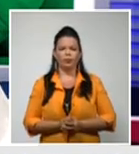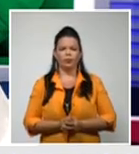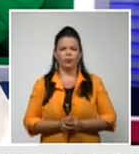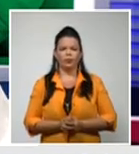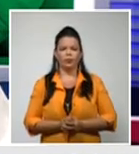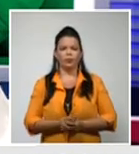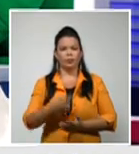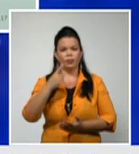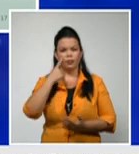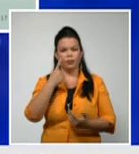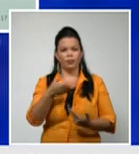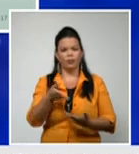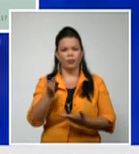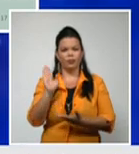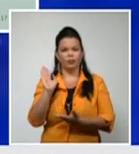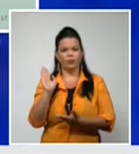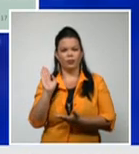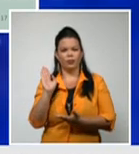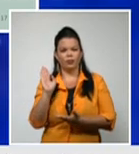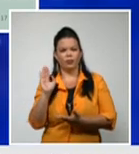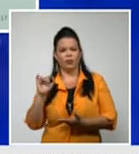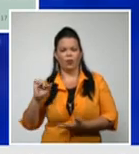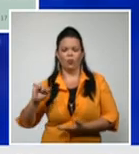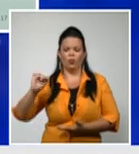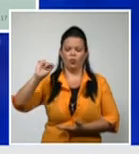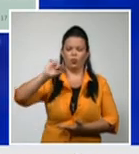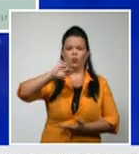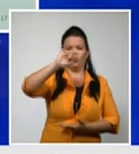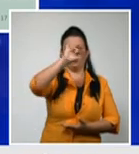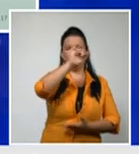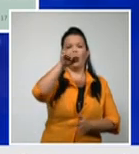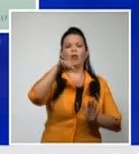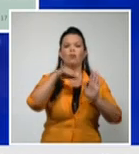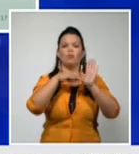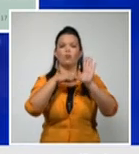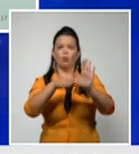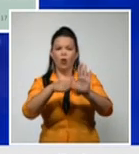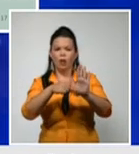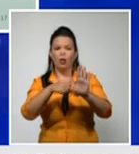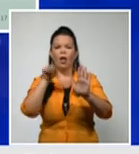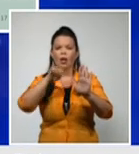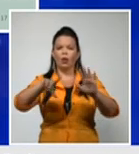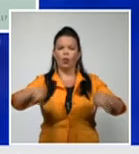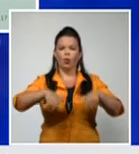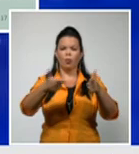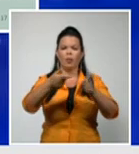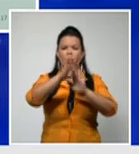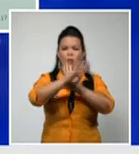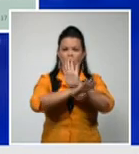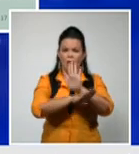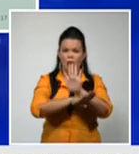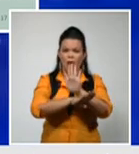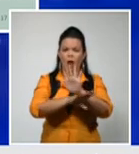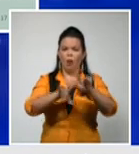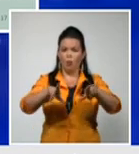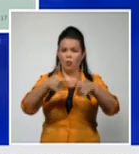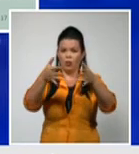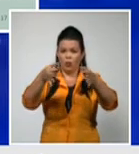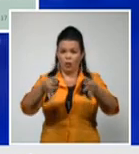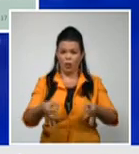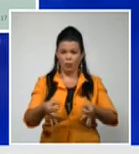puede apreciar cómo con las medidas que se vienen adoptando, después de una elevada transmisión que